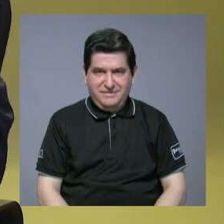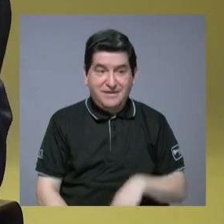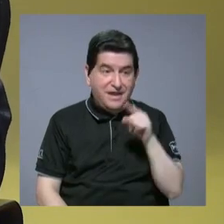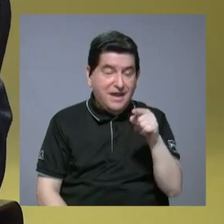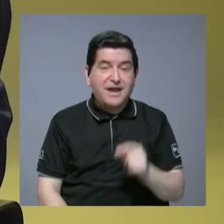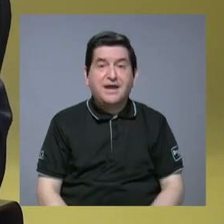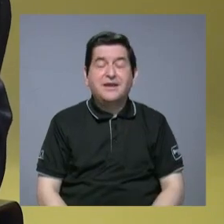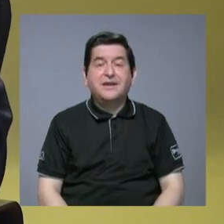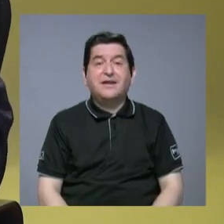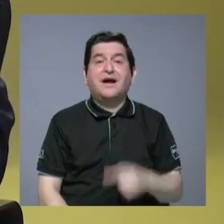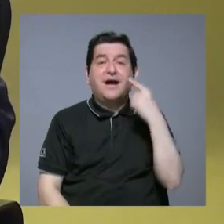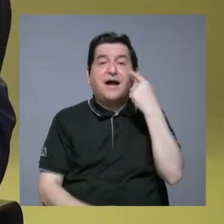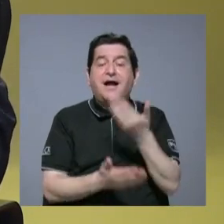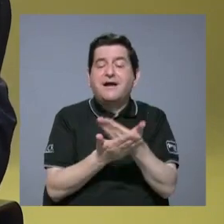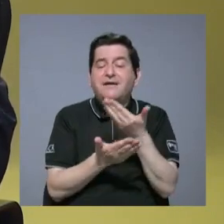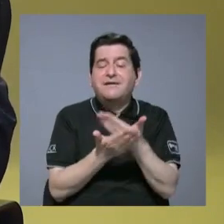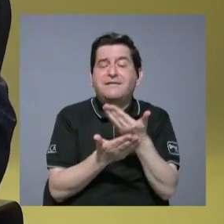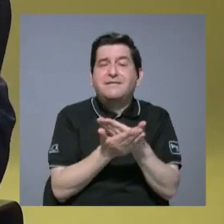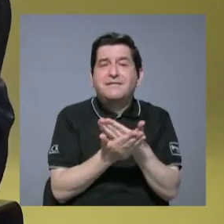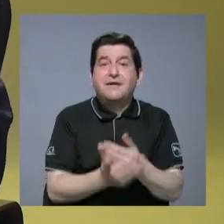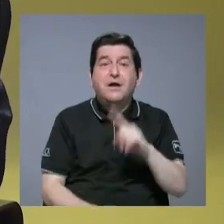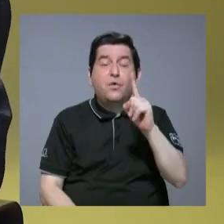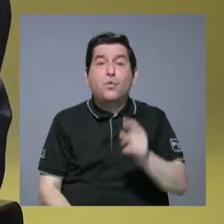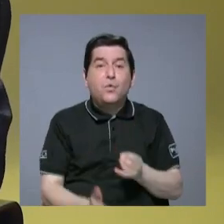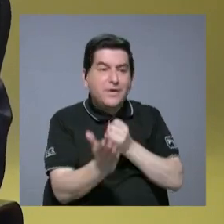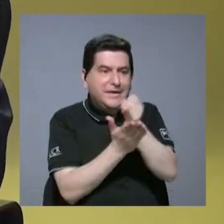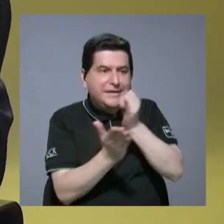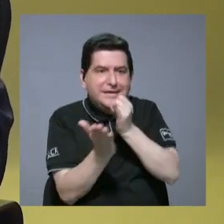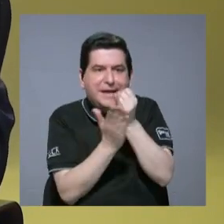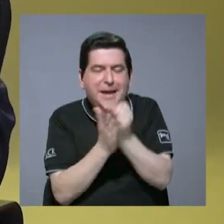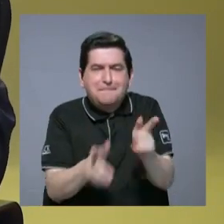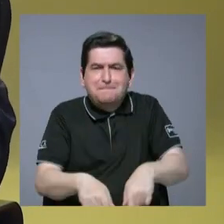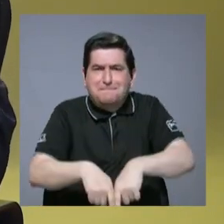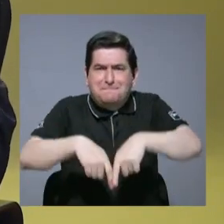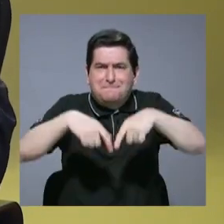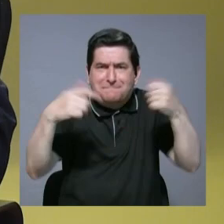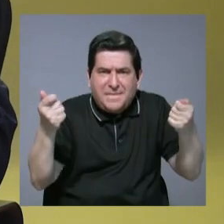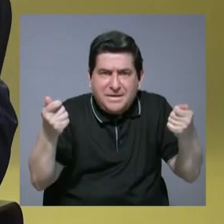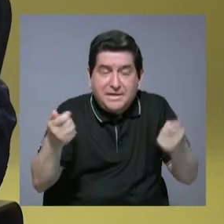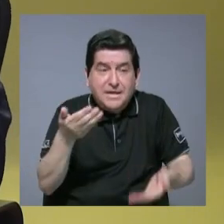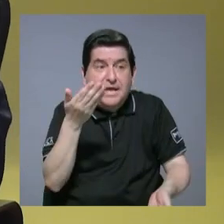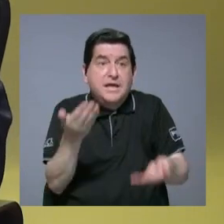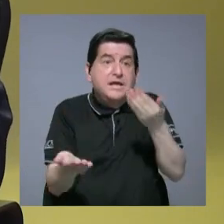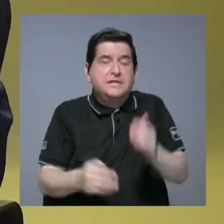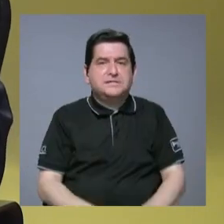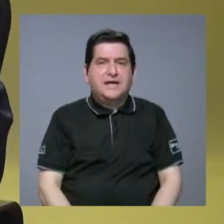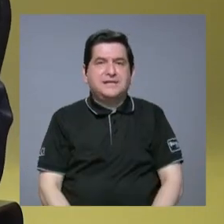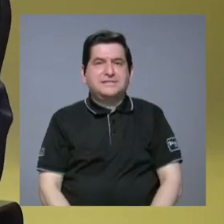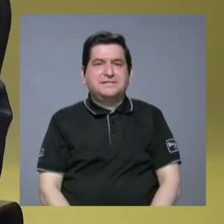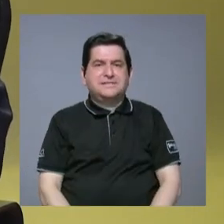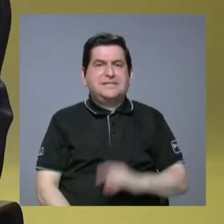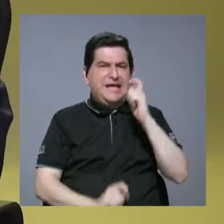fue testigo de una de las investigaciones periodísticas, si no es que de la